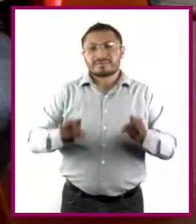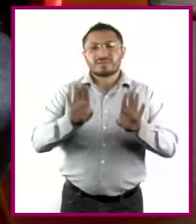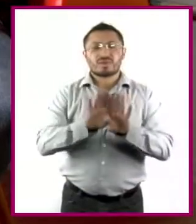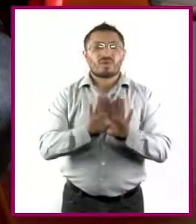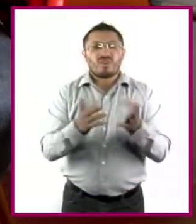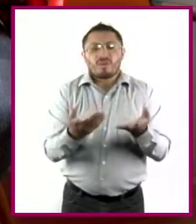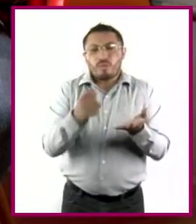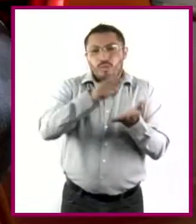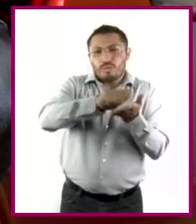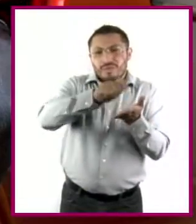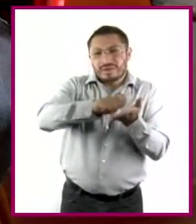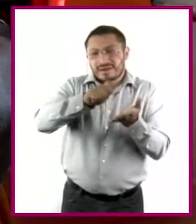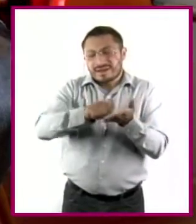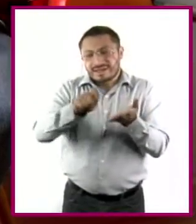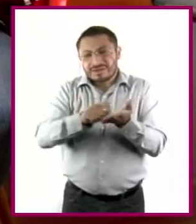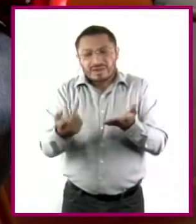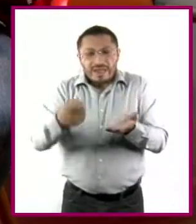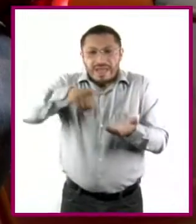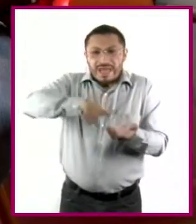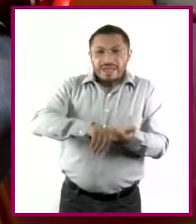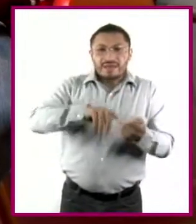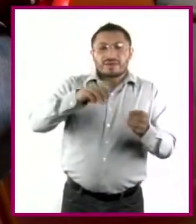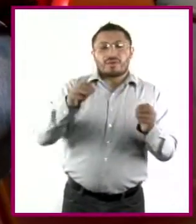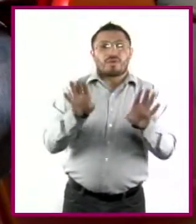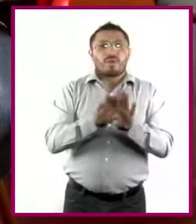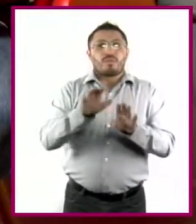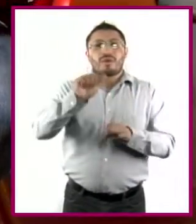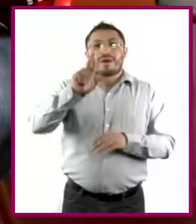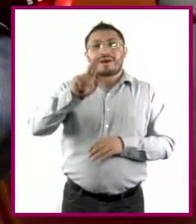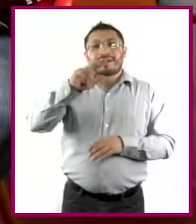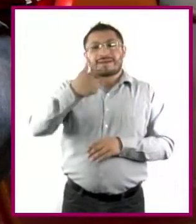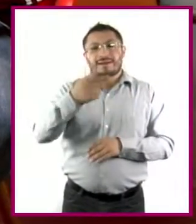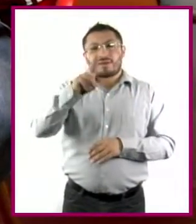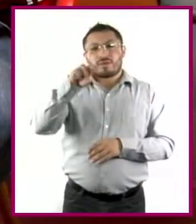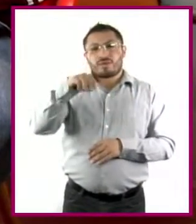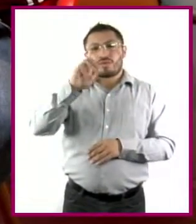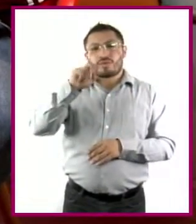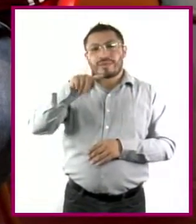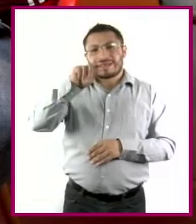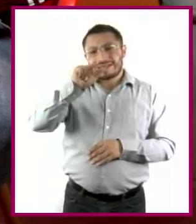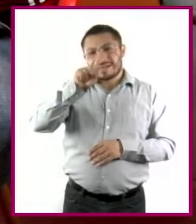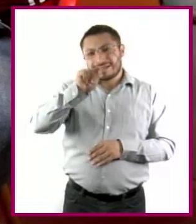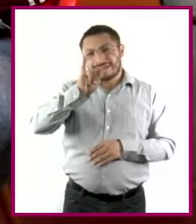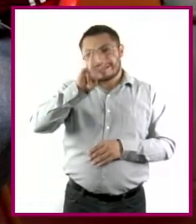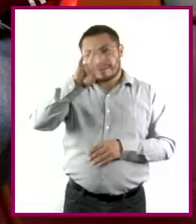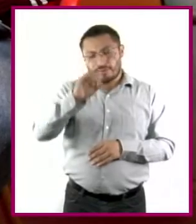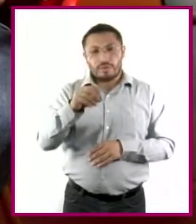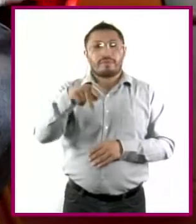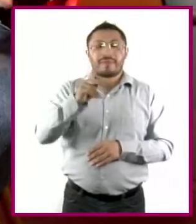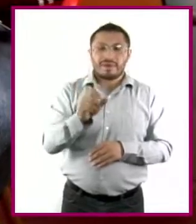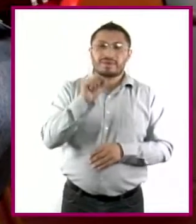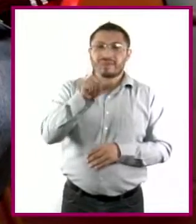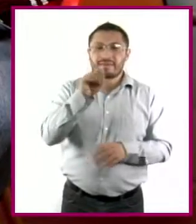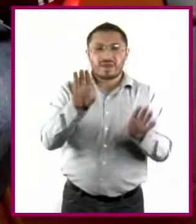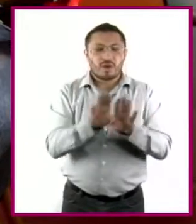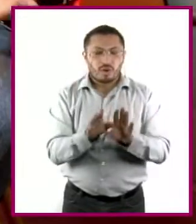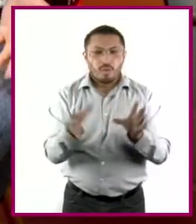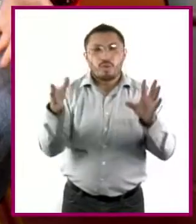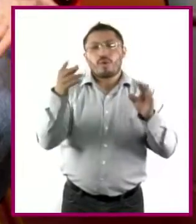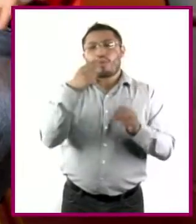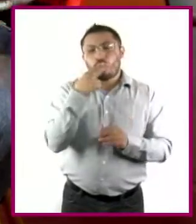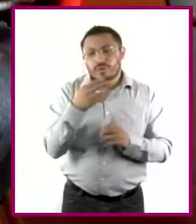que primordialmente pertenece al tipo de texto argumentativo, aunque con frecuencia también utiliza estrategias expositivas y en menor